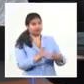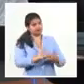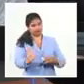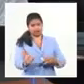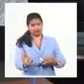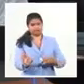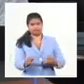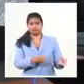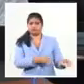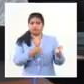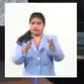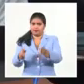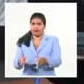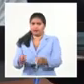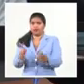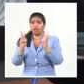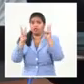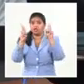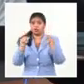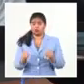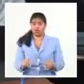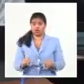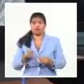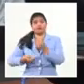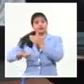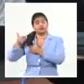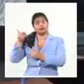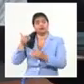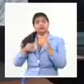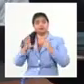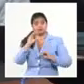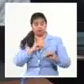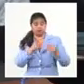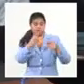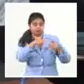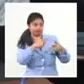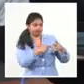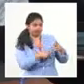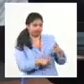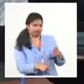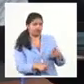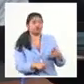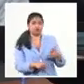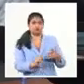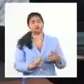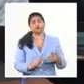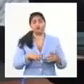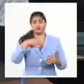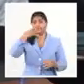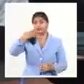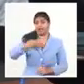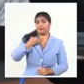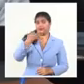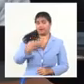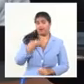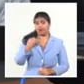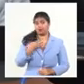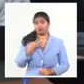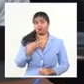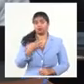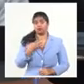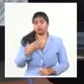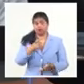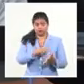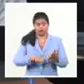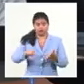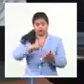contempla algunas de las acciones que habíamos hablado de la estrategia anterior. Habíamos explicado que para la estrategia anterior, la que